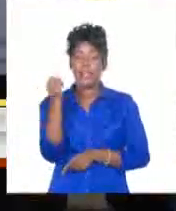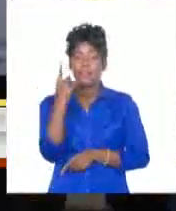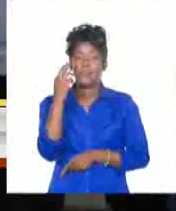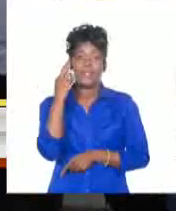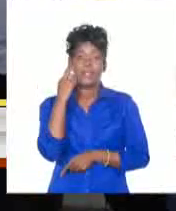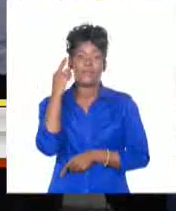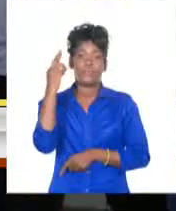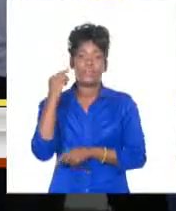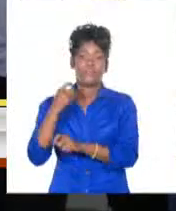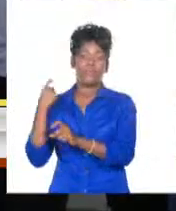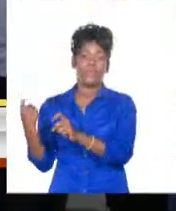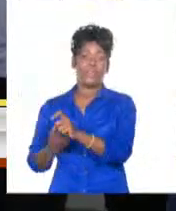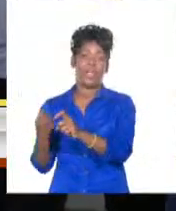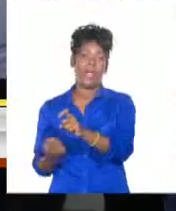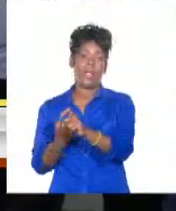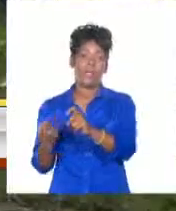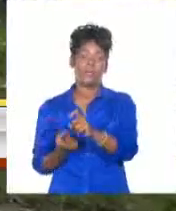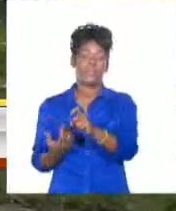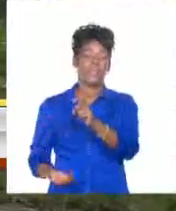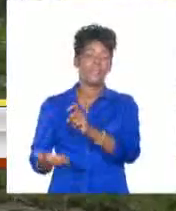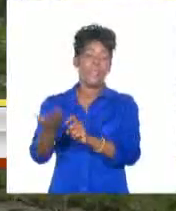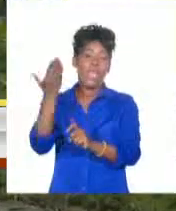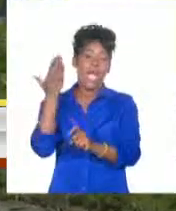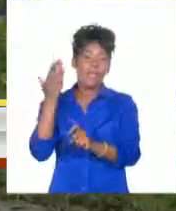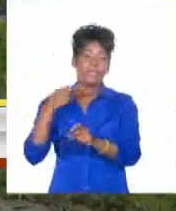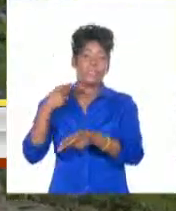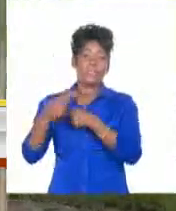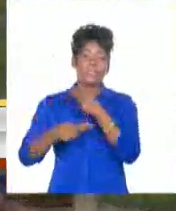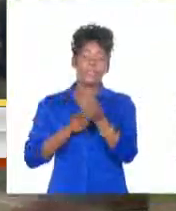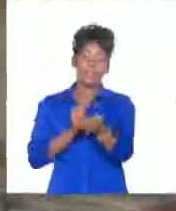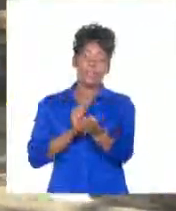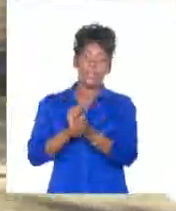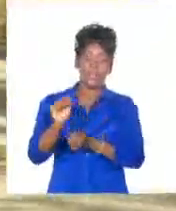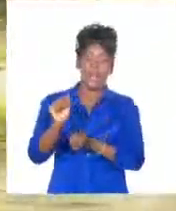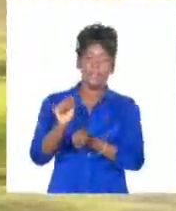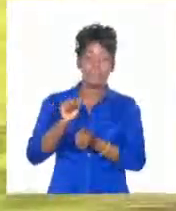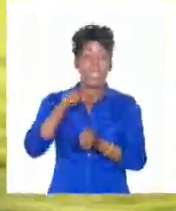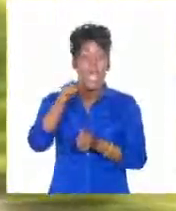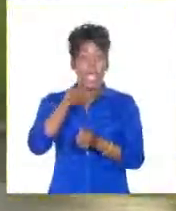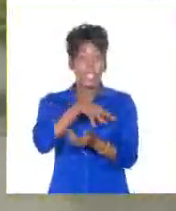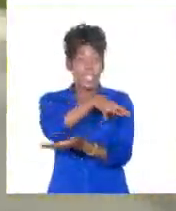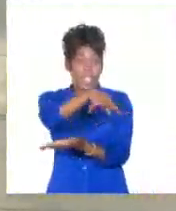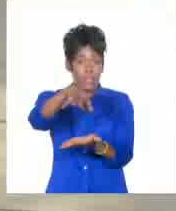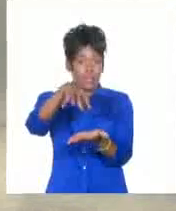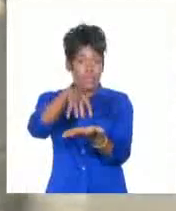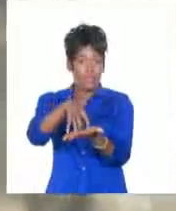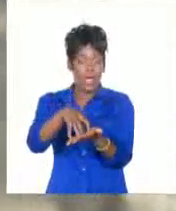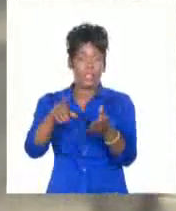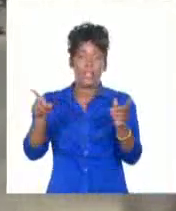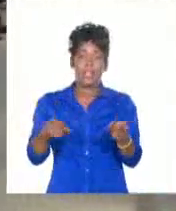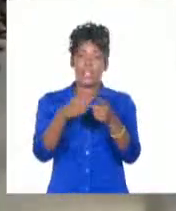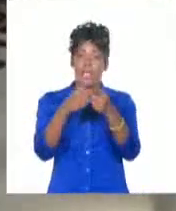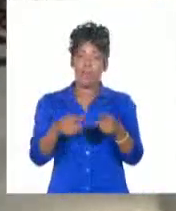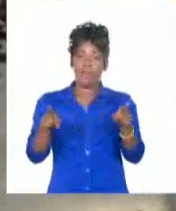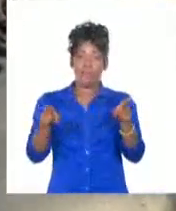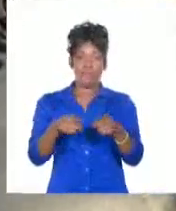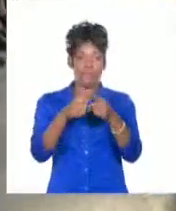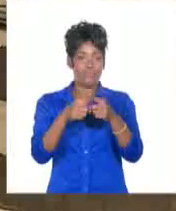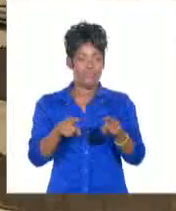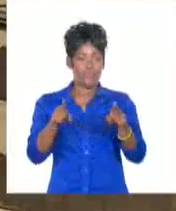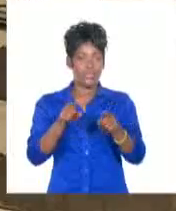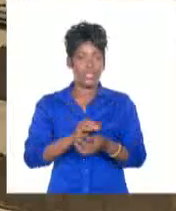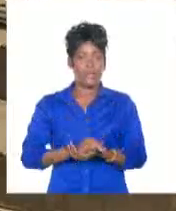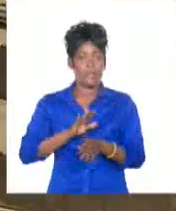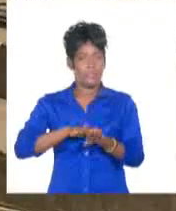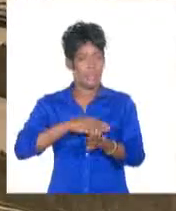el Puente de la Cruz. En ese sitio de paso, allí recibe a sus hermanos remedianos. Luego, la obligada visita al